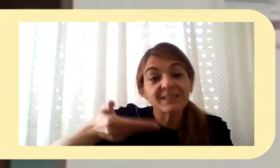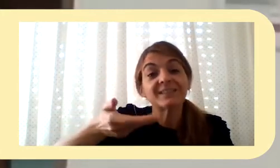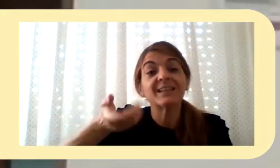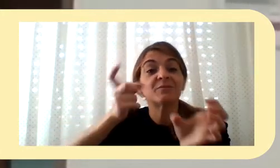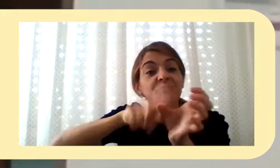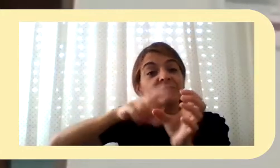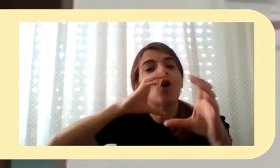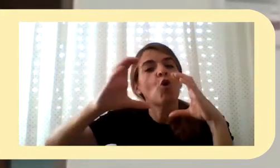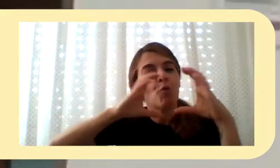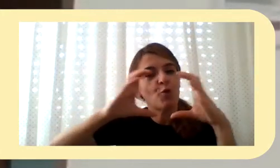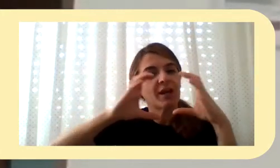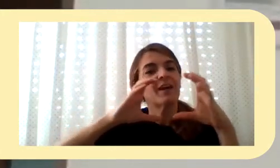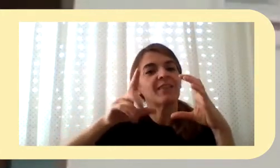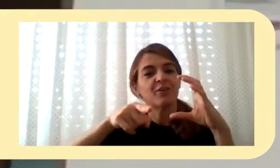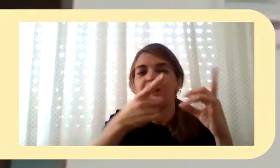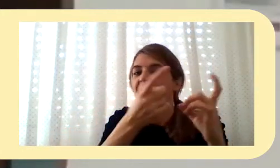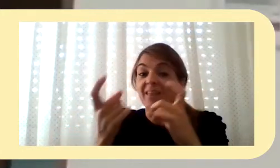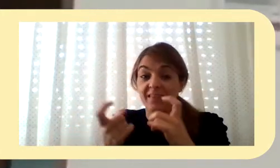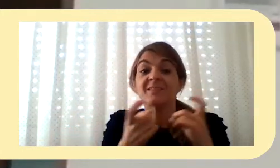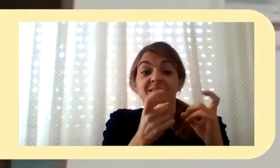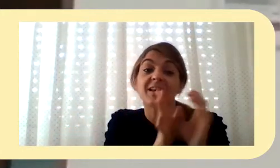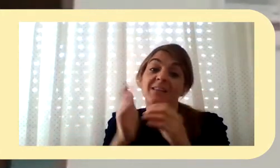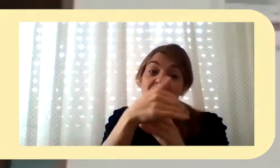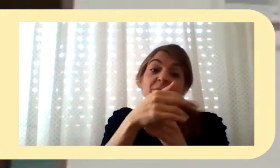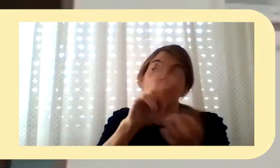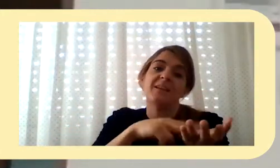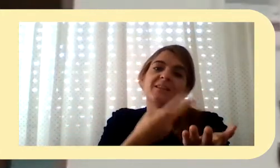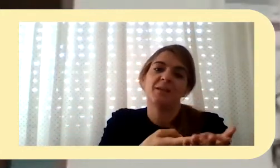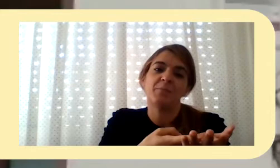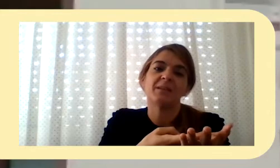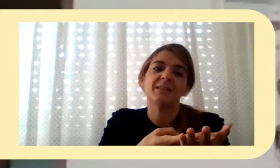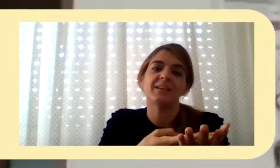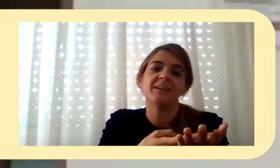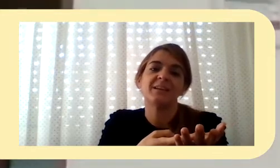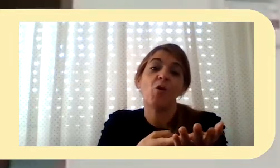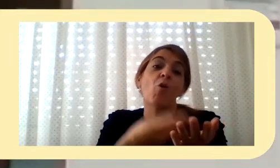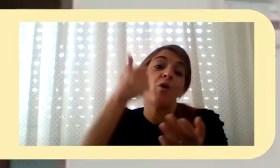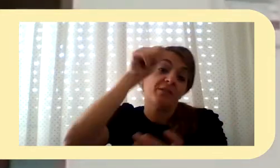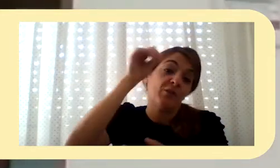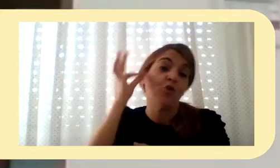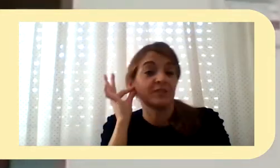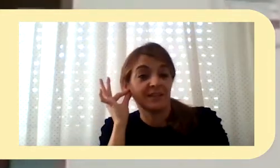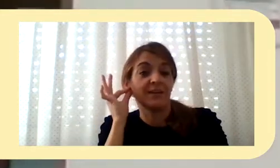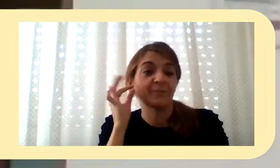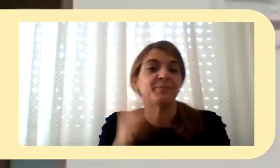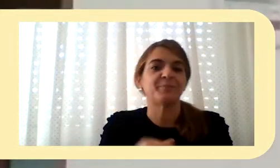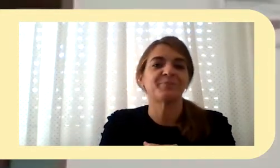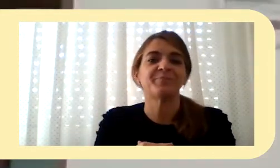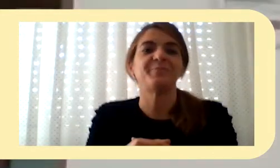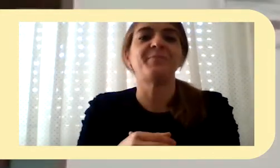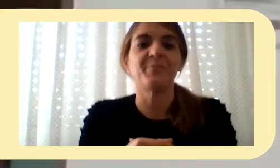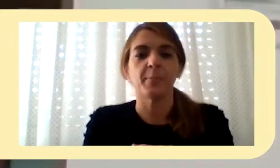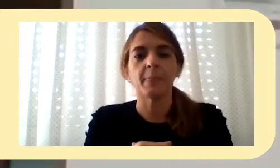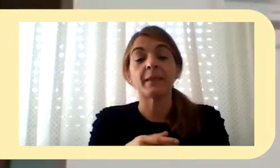la comunicación que implica que haya una intérprete o un intérprete. Voy a